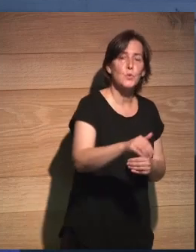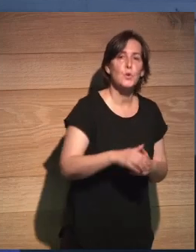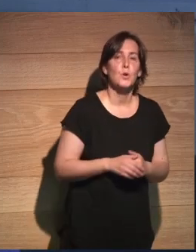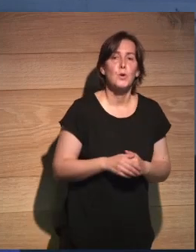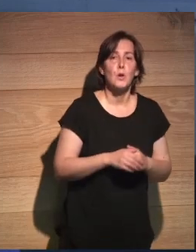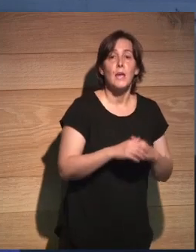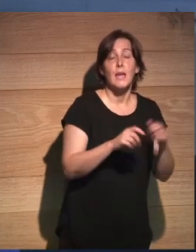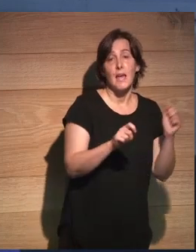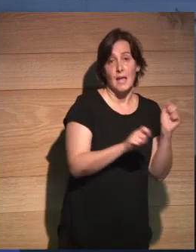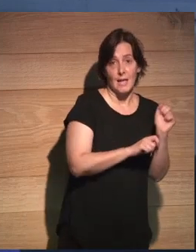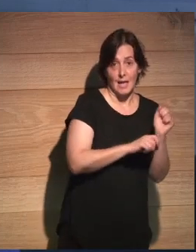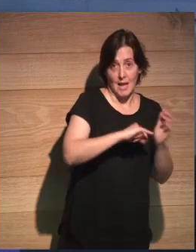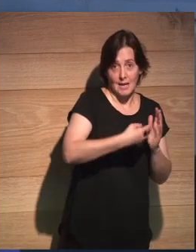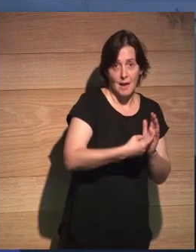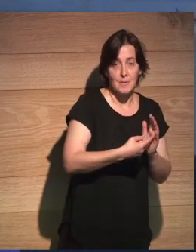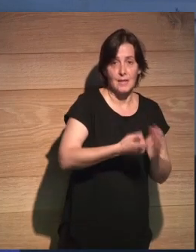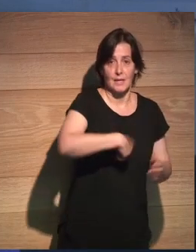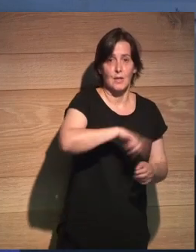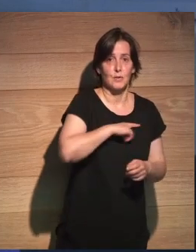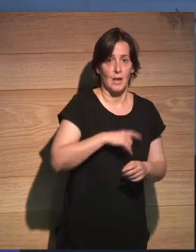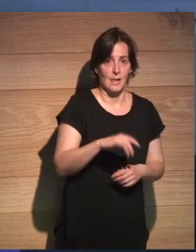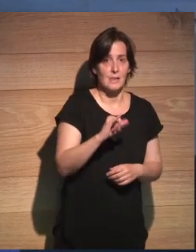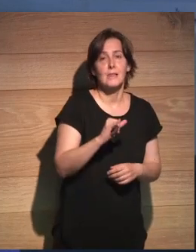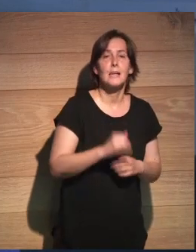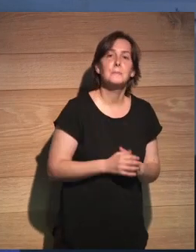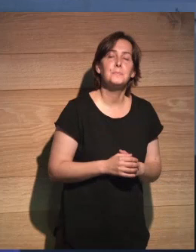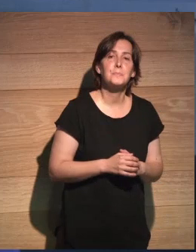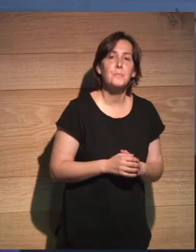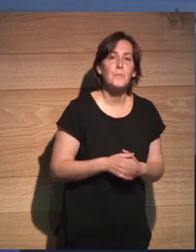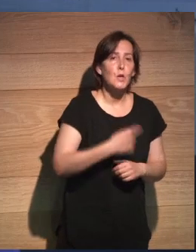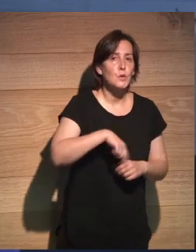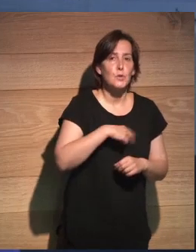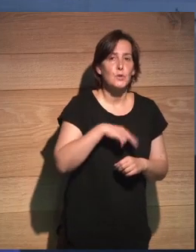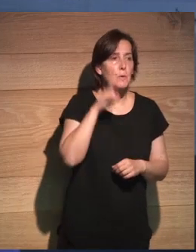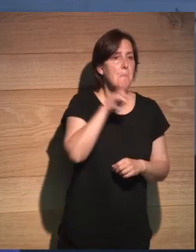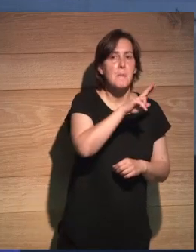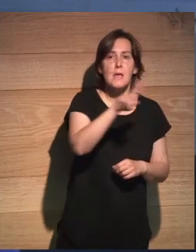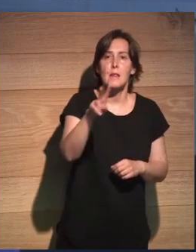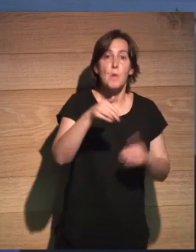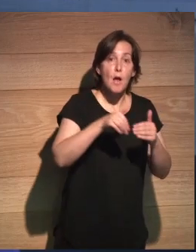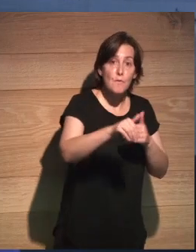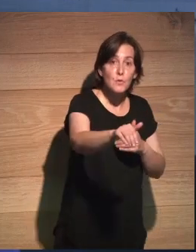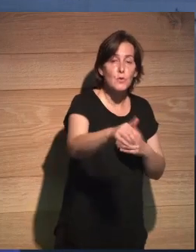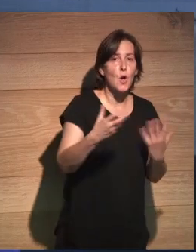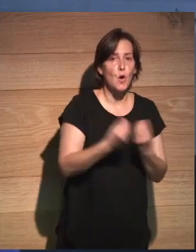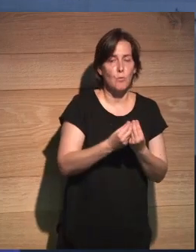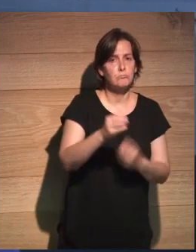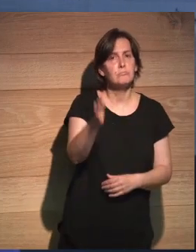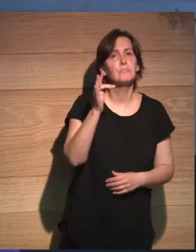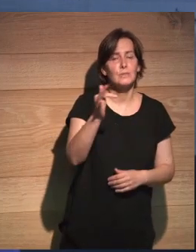magnífica herramienta de la que nos hemos dotado. Miremos al futuro con